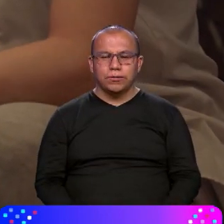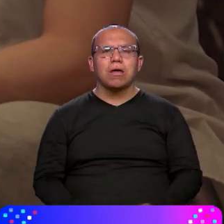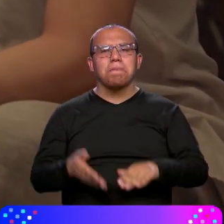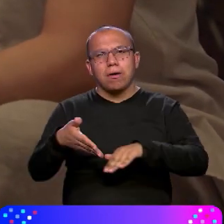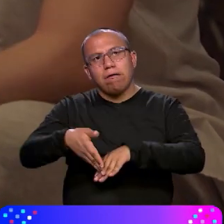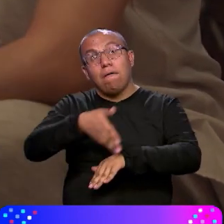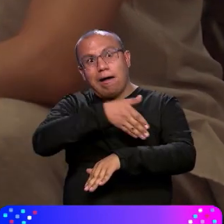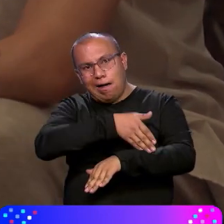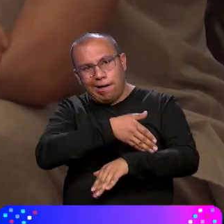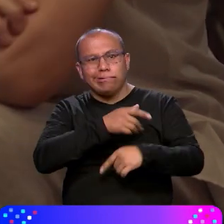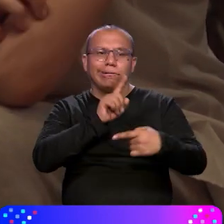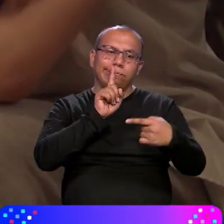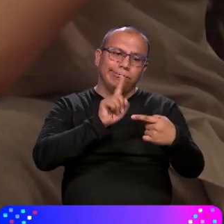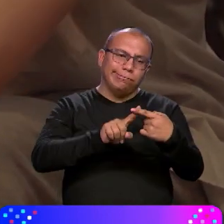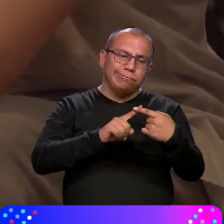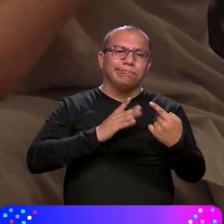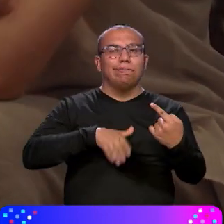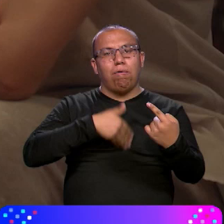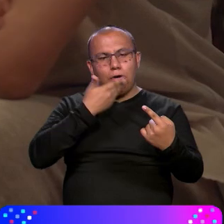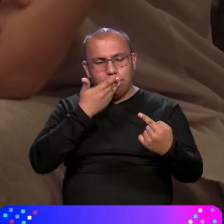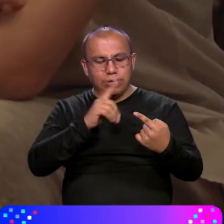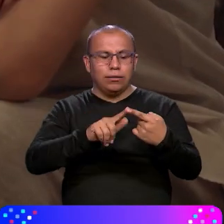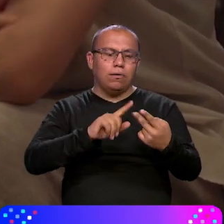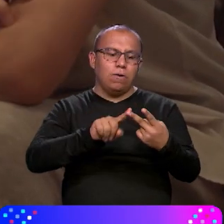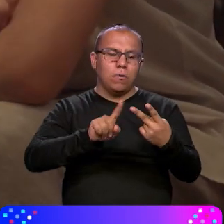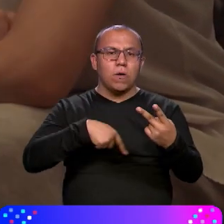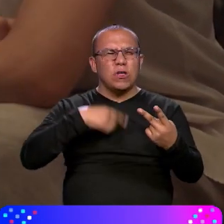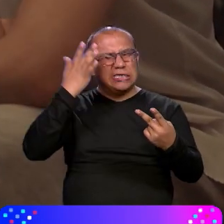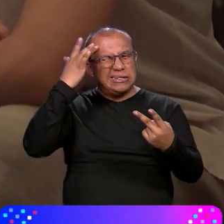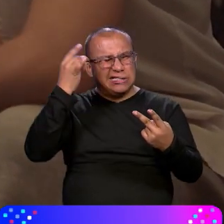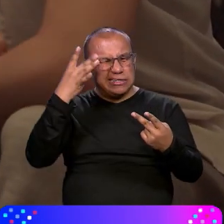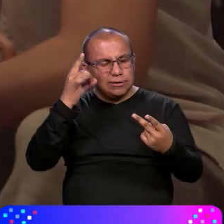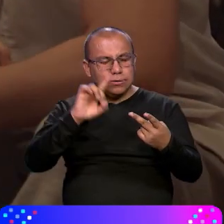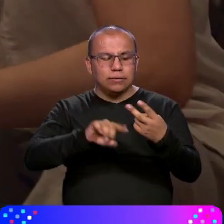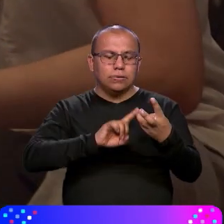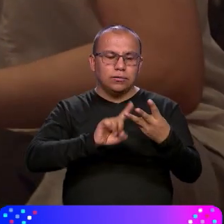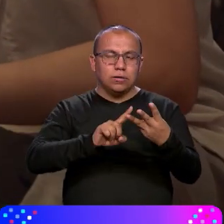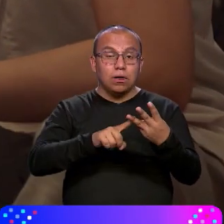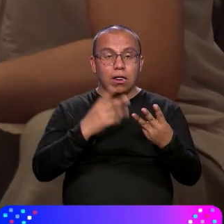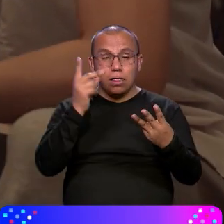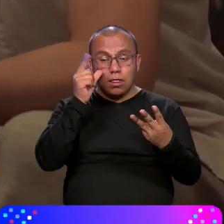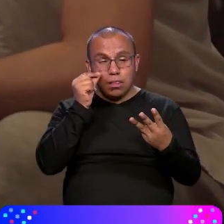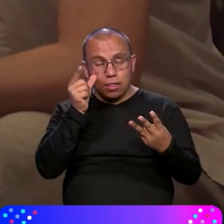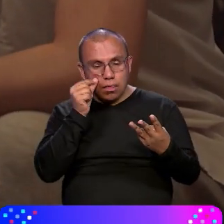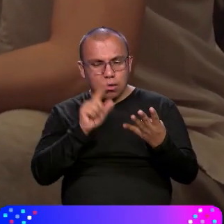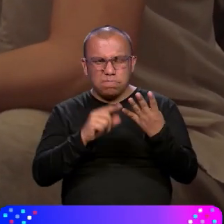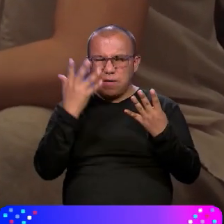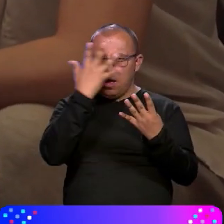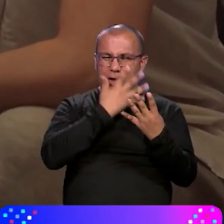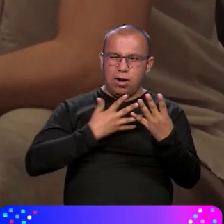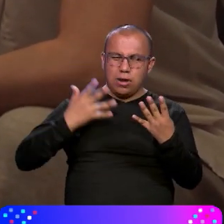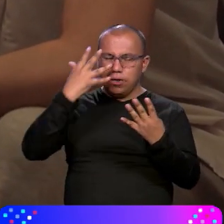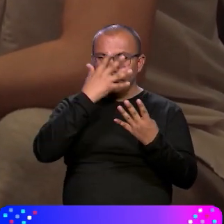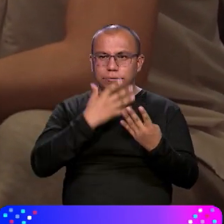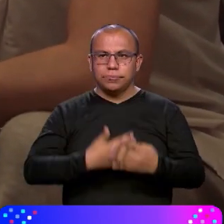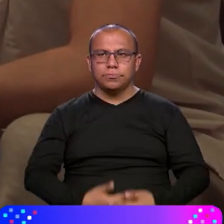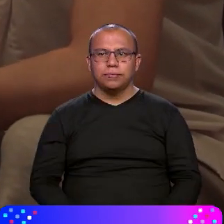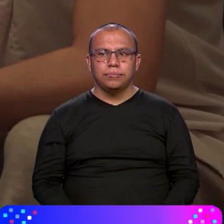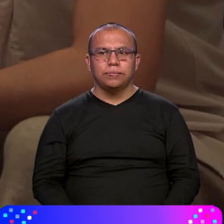Pero antes me tiene que dar vómito, dolor de cabeza, somnolencia, mareo.